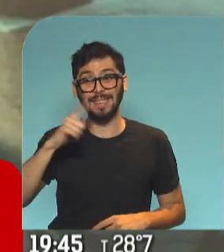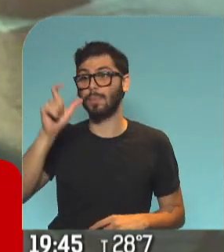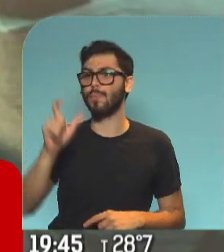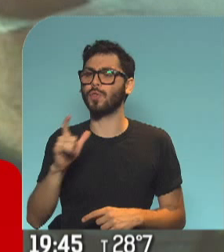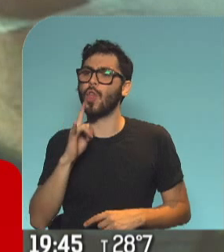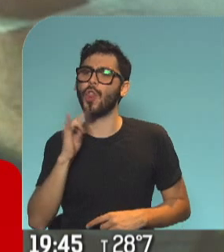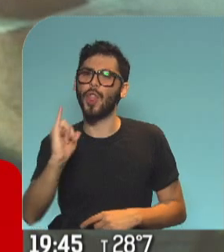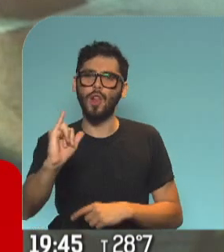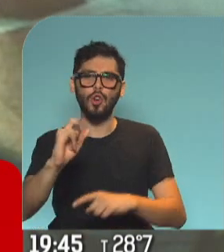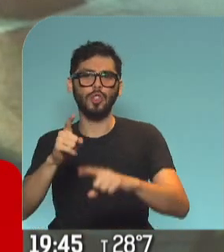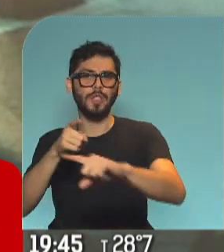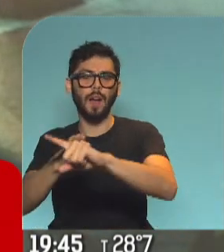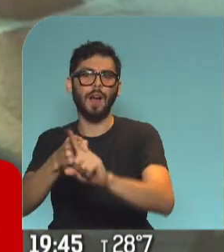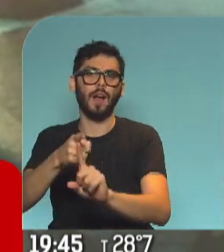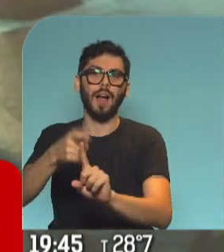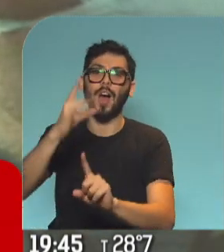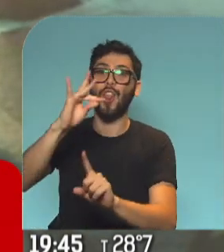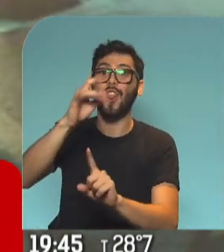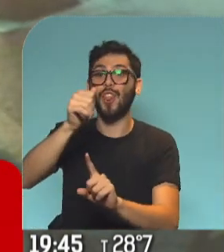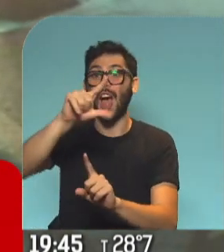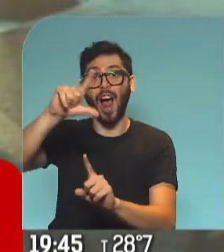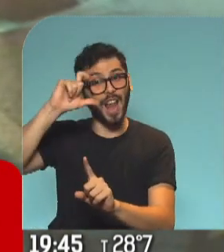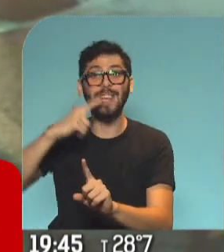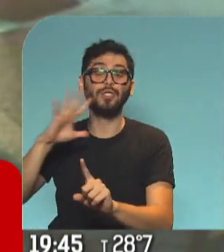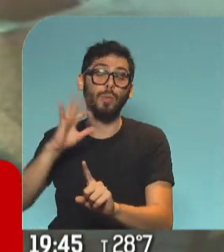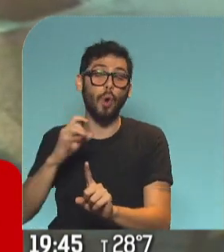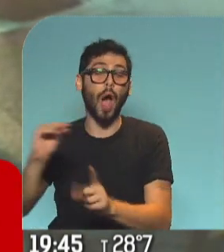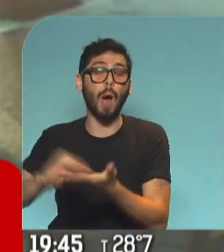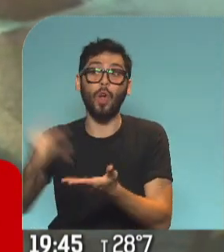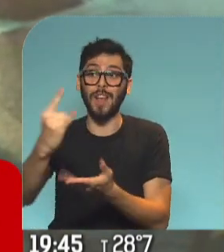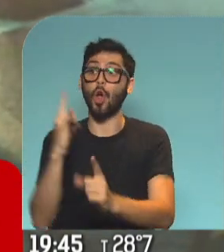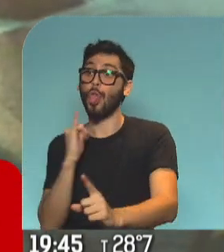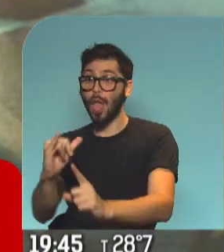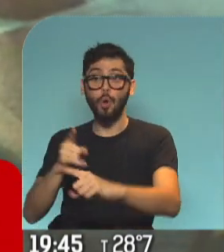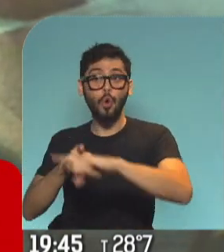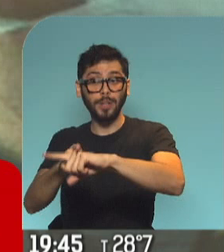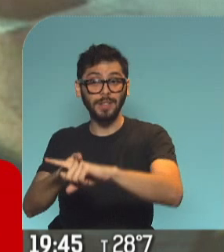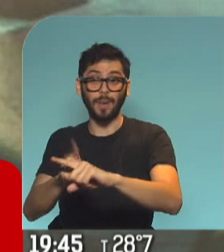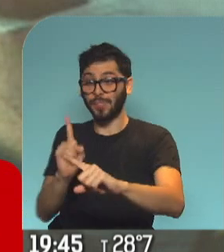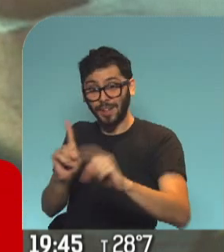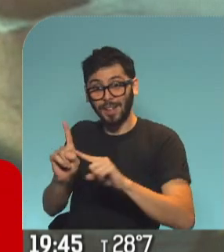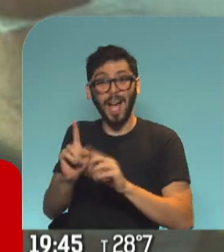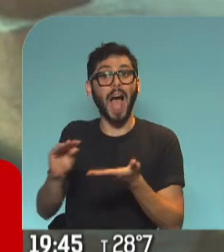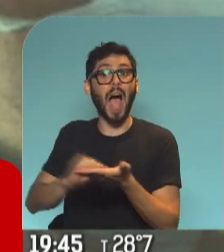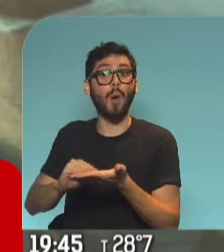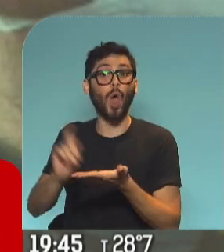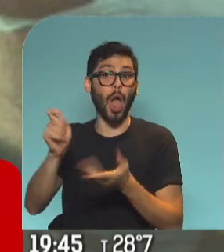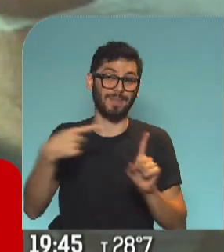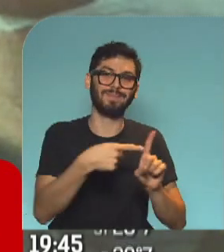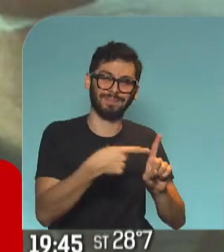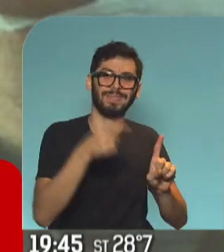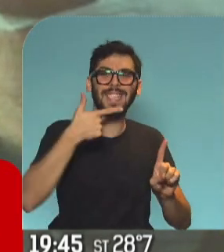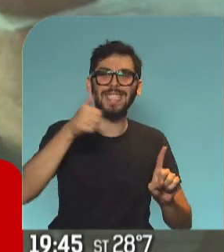del falso abogado Marcelo D'Alessio, cuando en la denuncia de la abogada Salvo presenta una